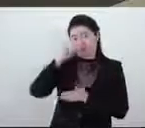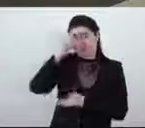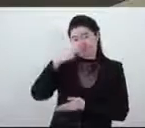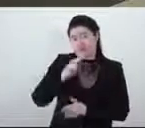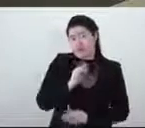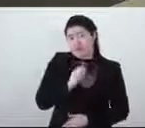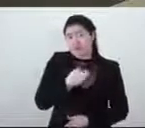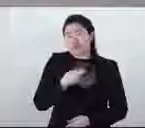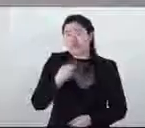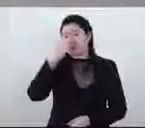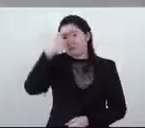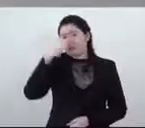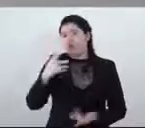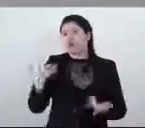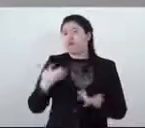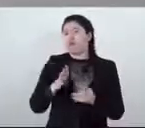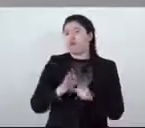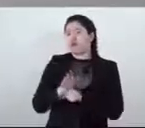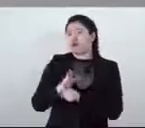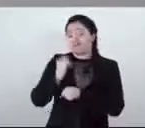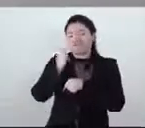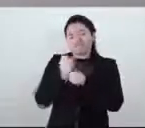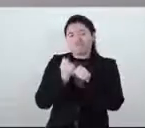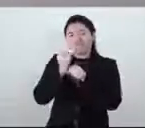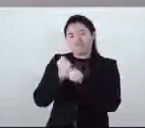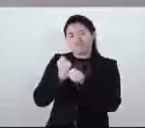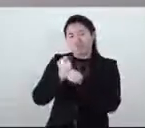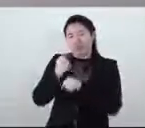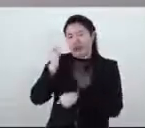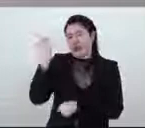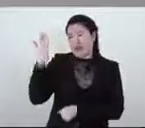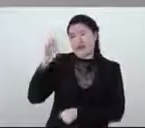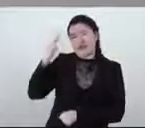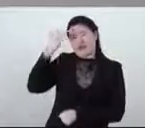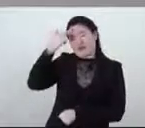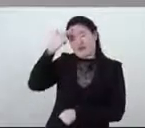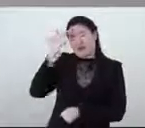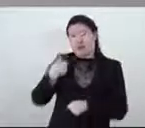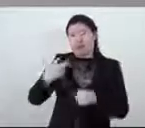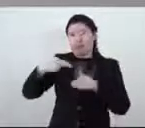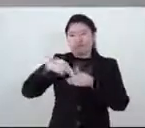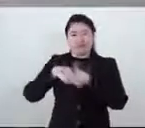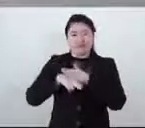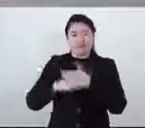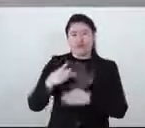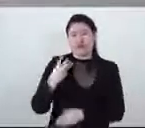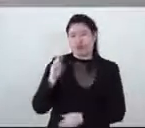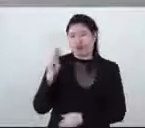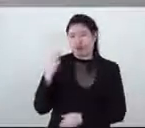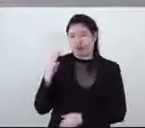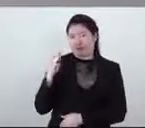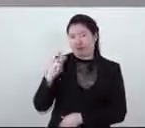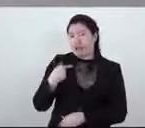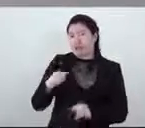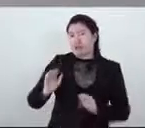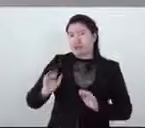México para investigar el incidente que ocurrió el 3 de mayo de este año.